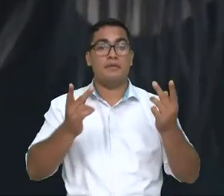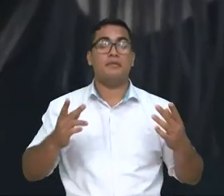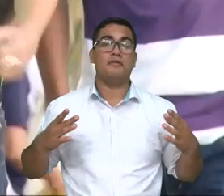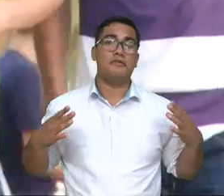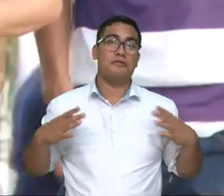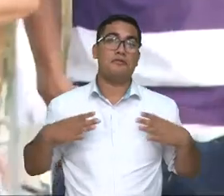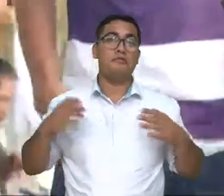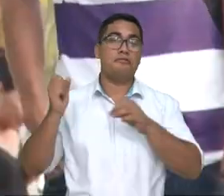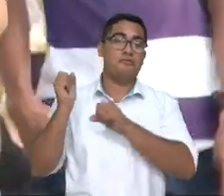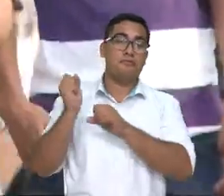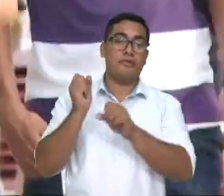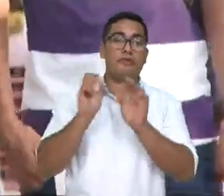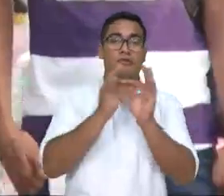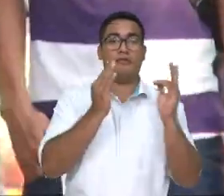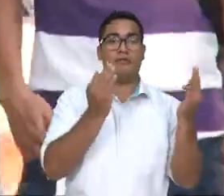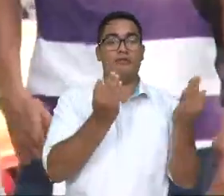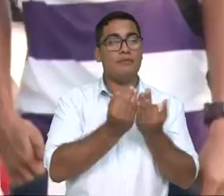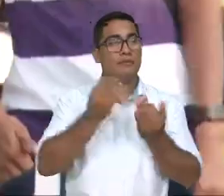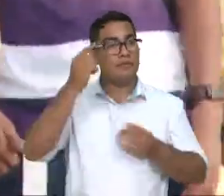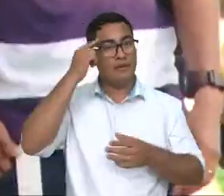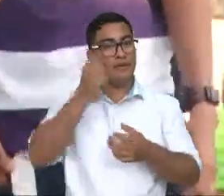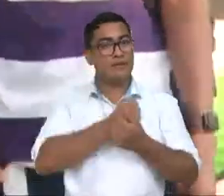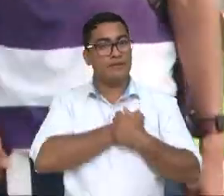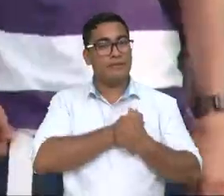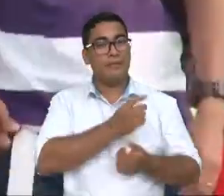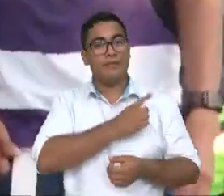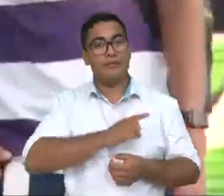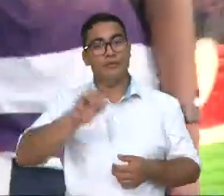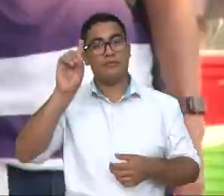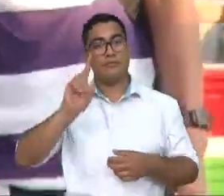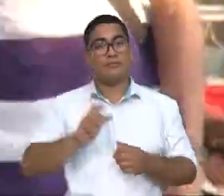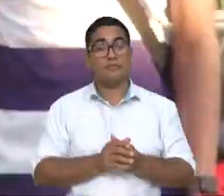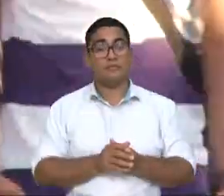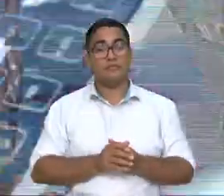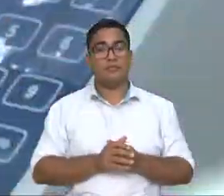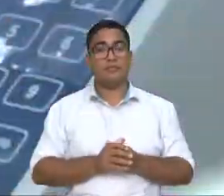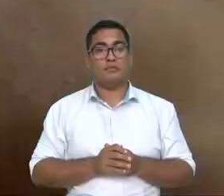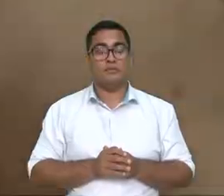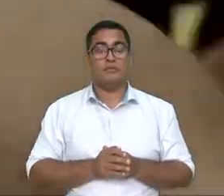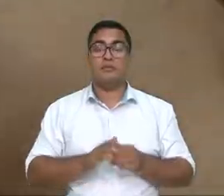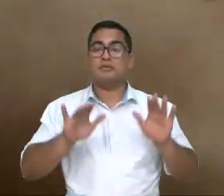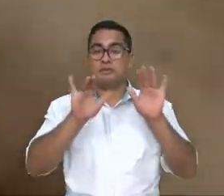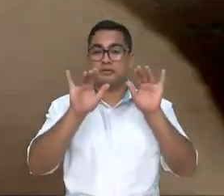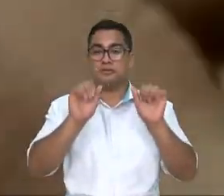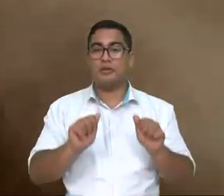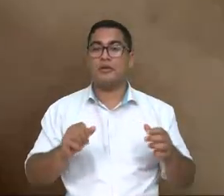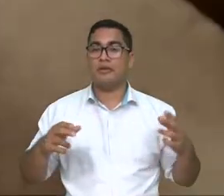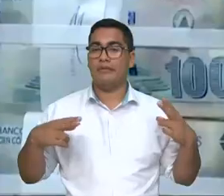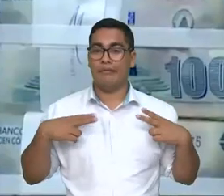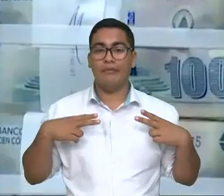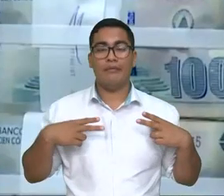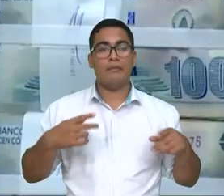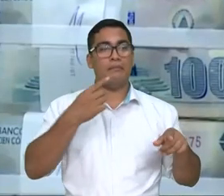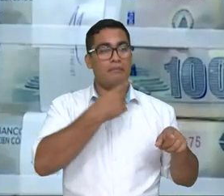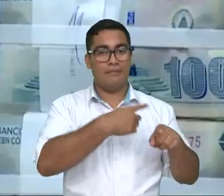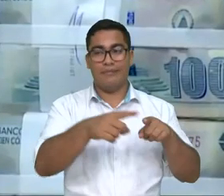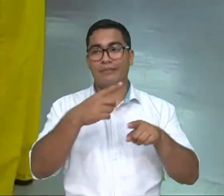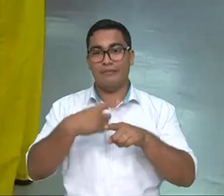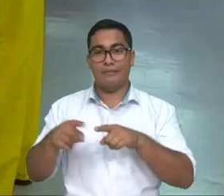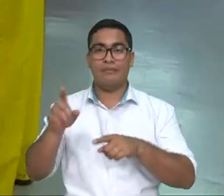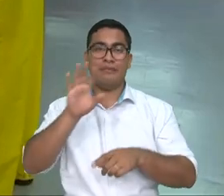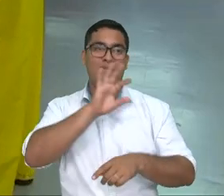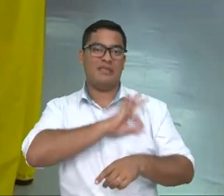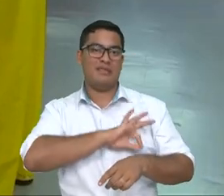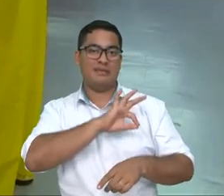Santa en familia, reflexión y amor a Dios. Pagamos el salario del mes de abril, nos informa el compañero